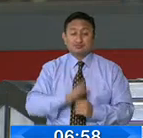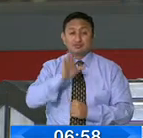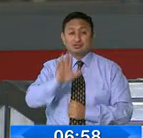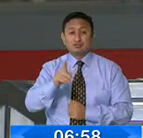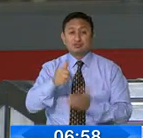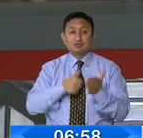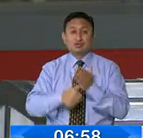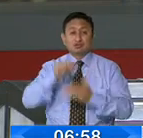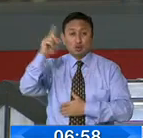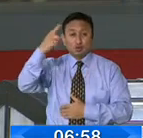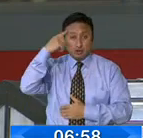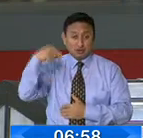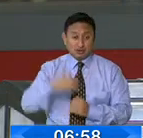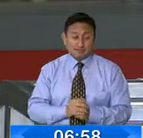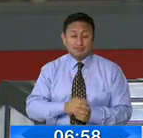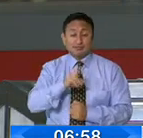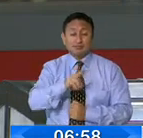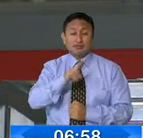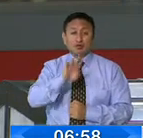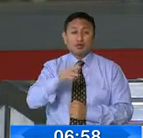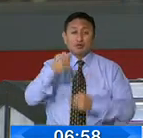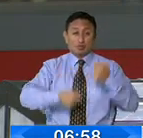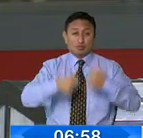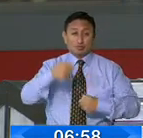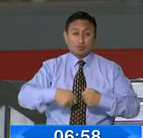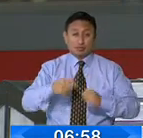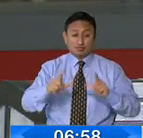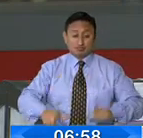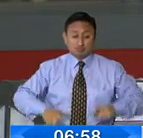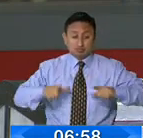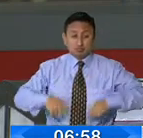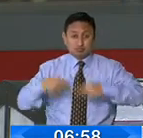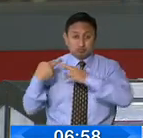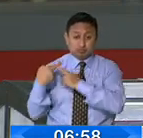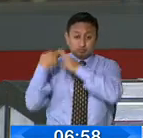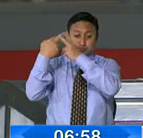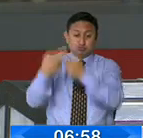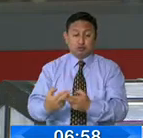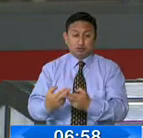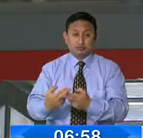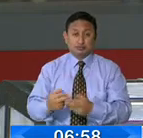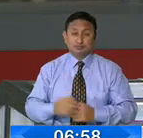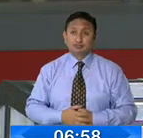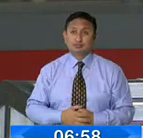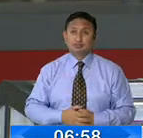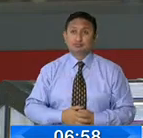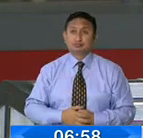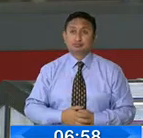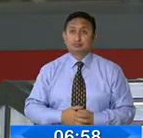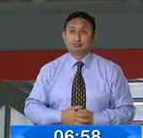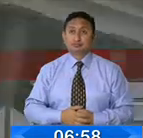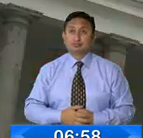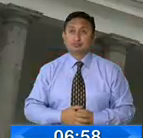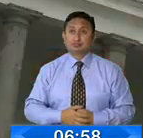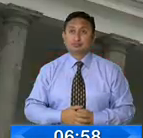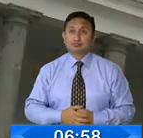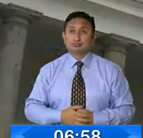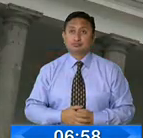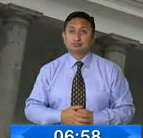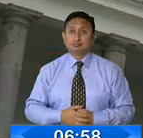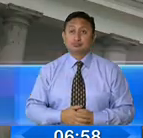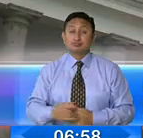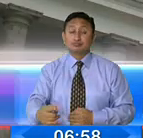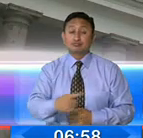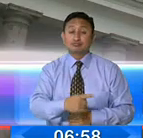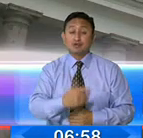al Ministerio de Gobierno. El 24 de mayo, Moreno entregará el poder y las bajas continúan. Veamos. Las bajas en el